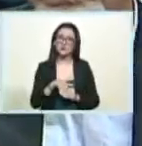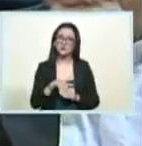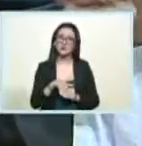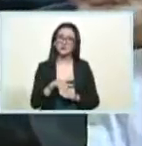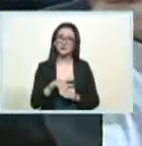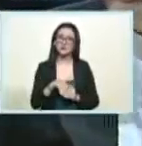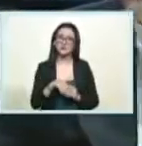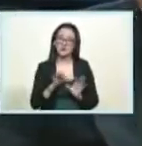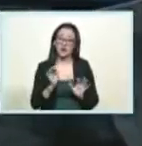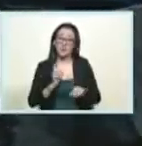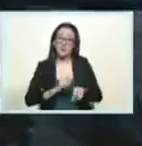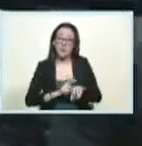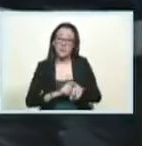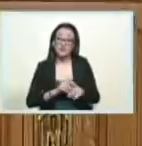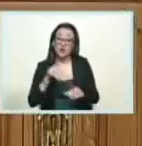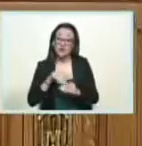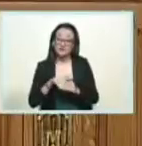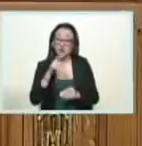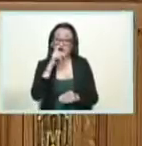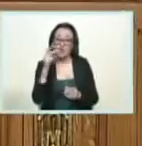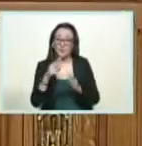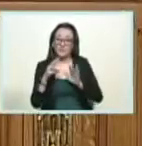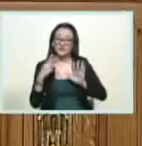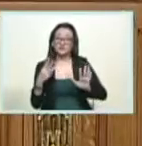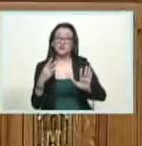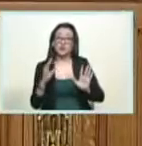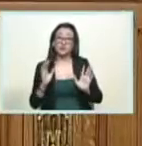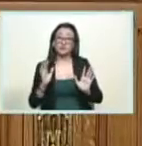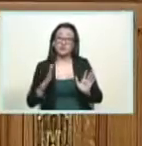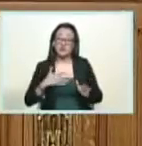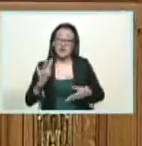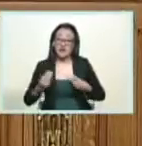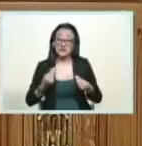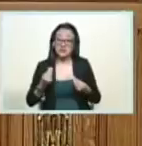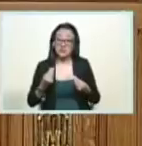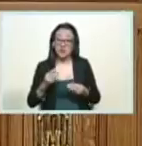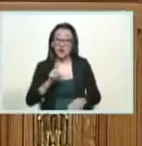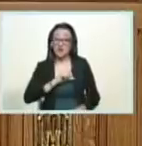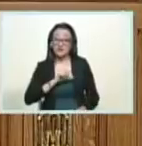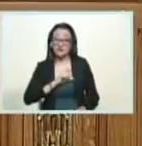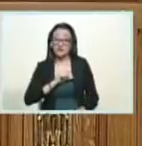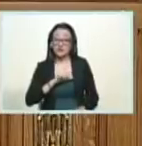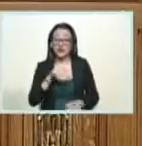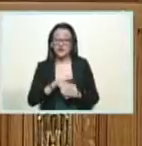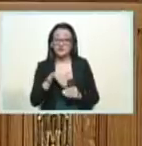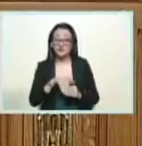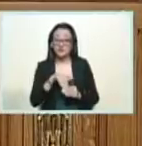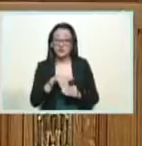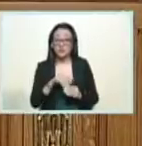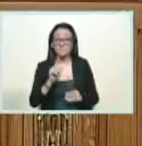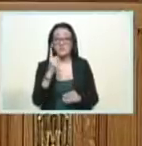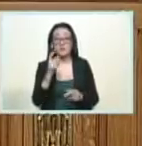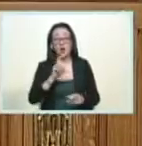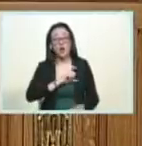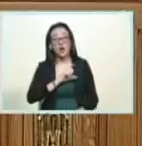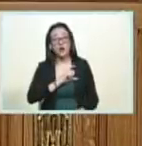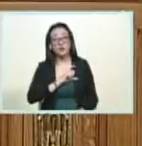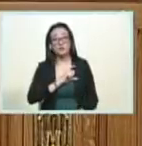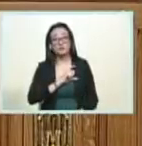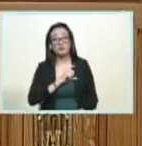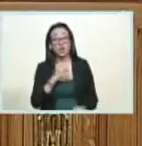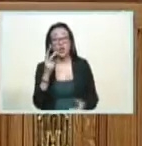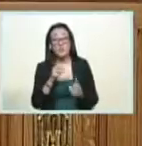toque. Y en el año 2018 siquiera hacemos elecciones el 1 de enero, le decía yo. Pero es en el